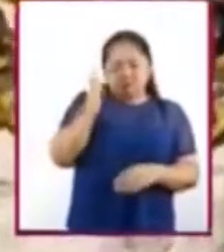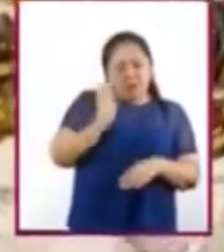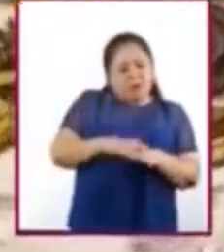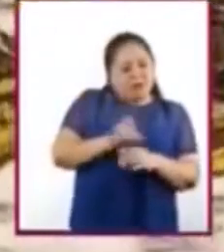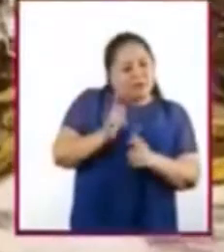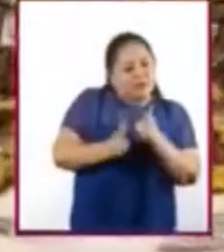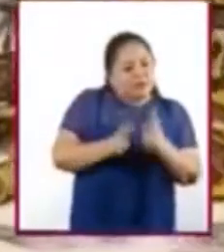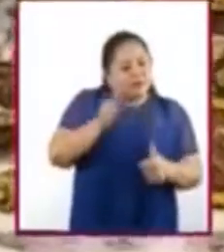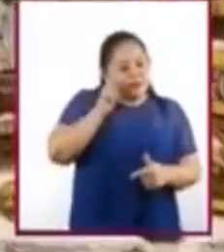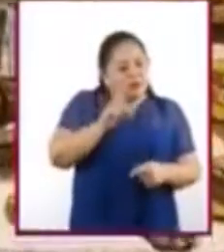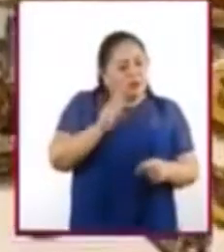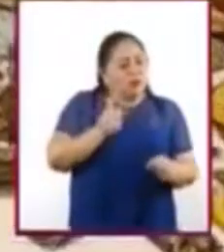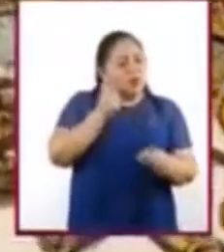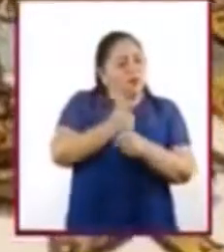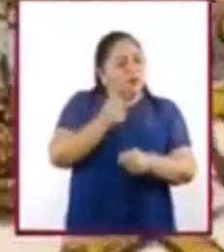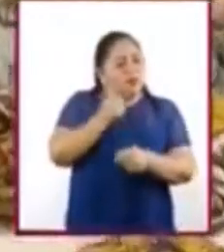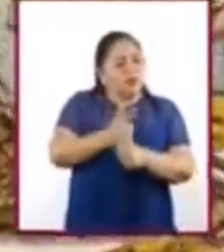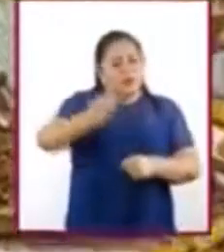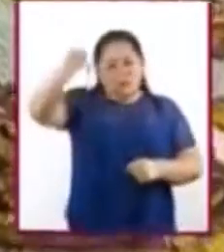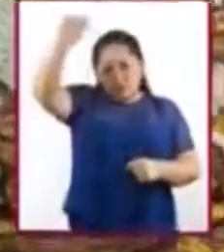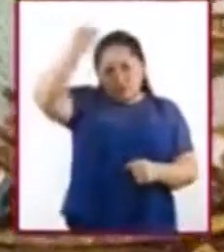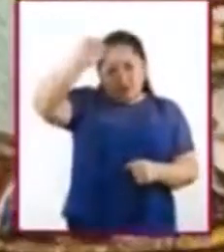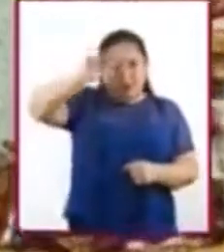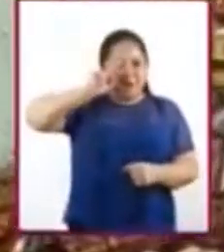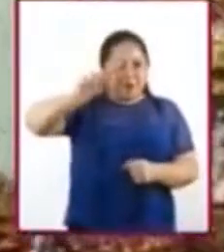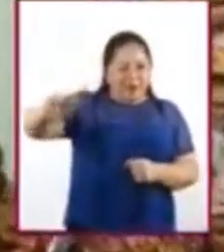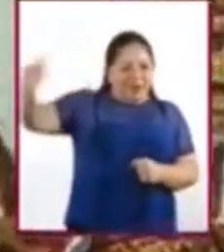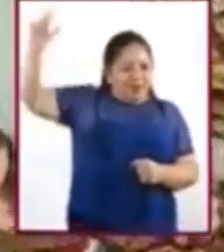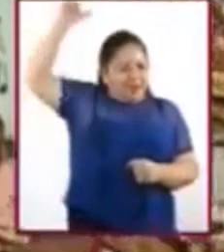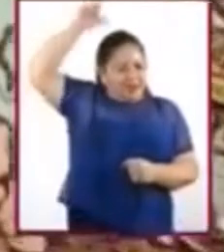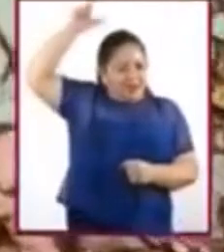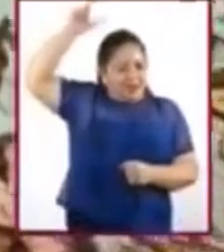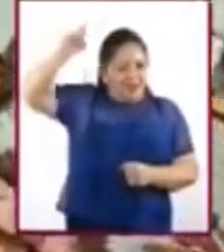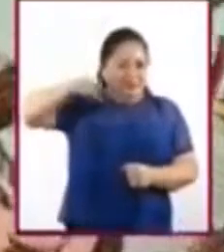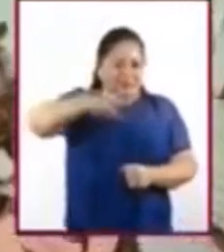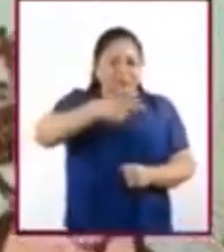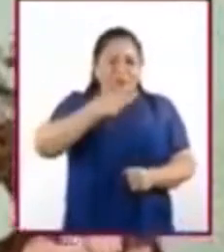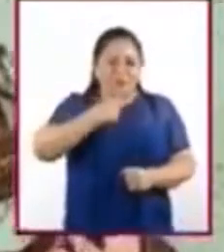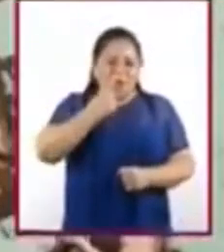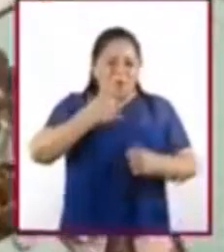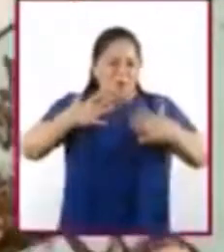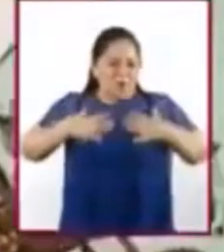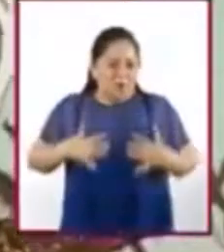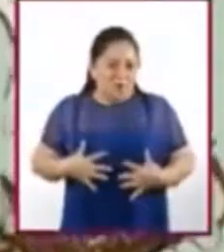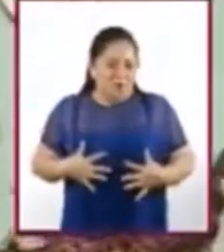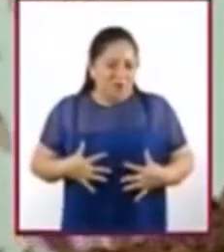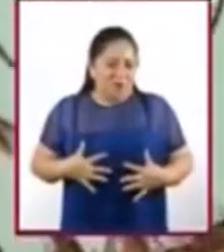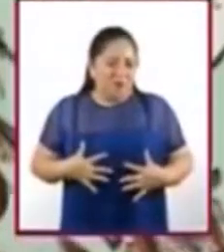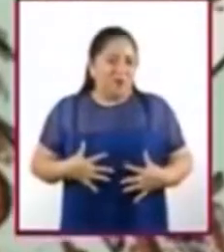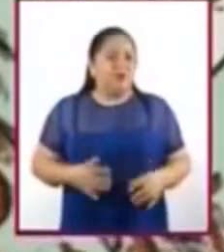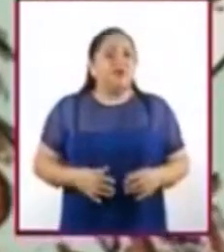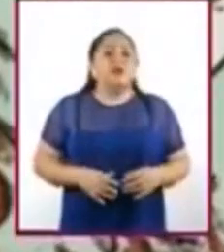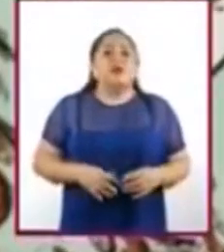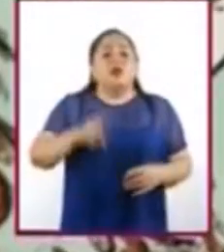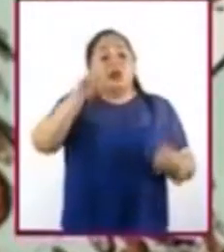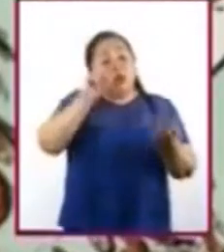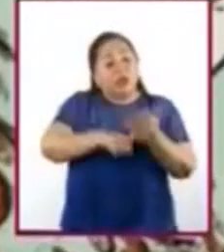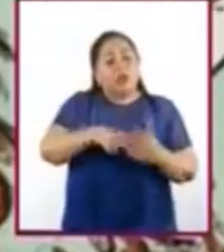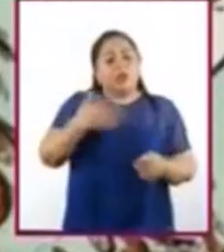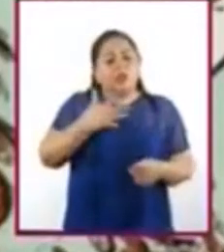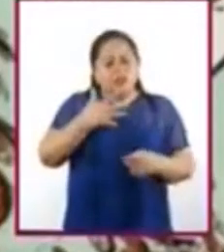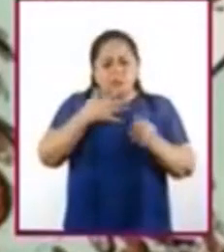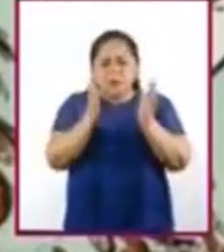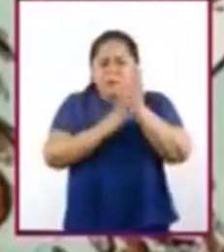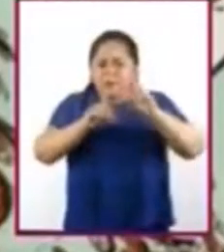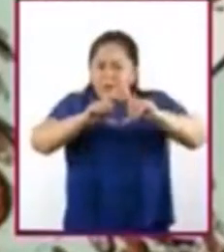detenimiento, nos damos cuenta que en el sombrero que está colocado en el muro del fondo, debajo de él hay un